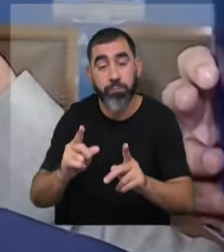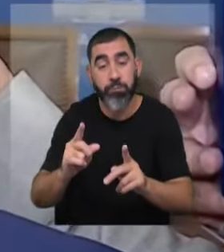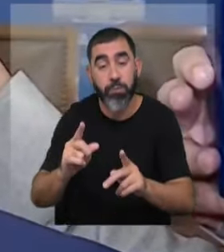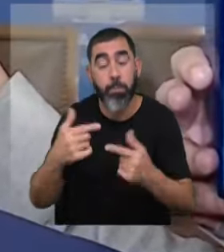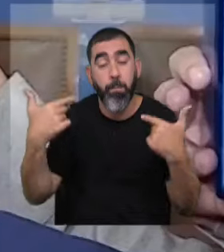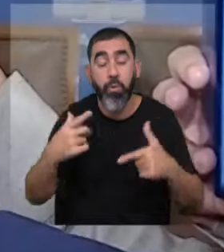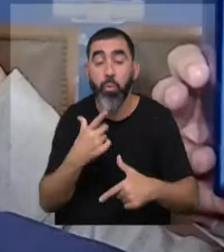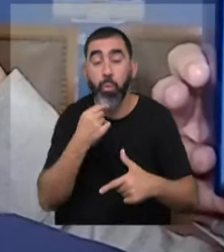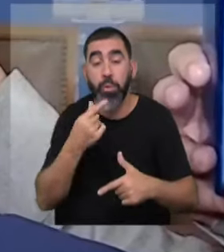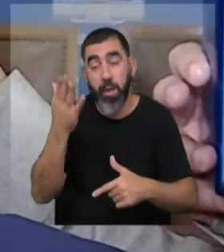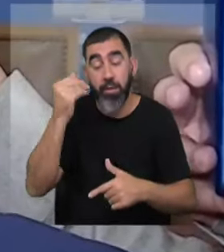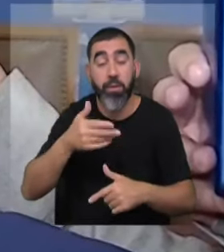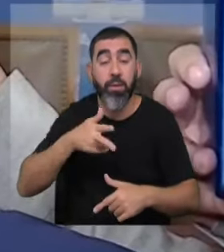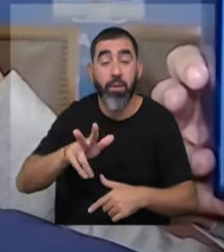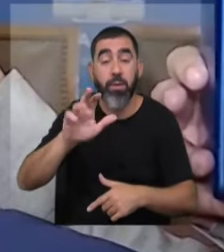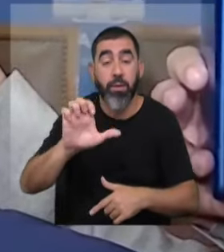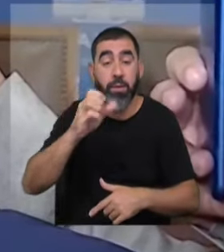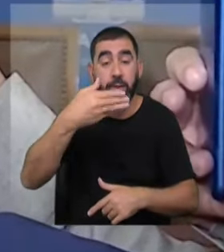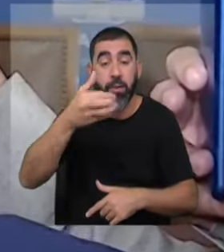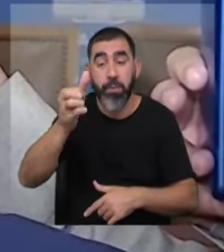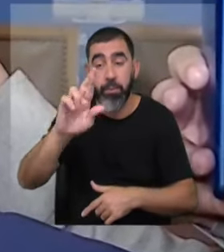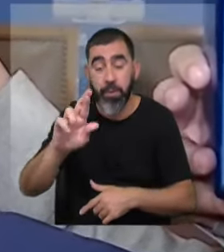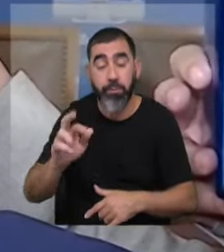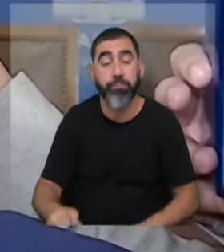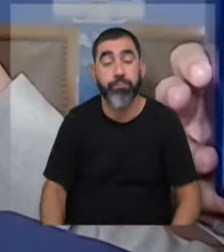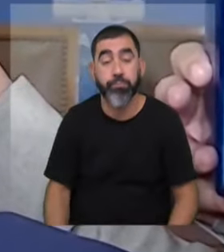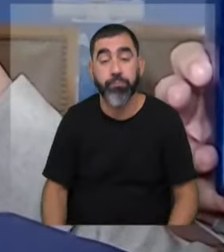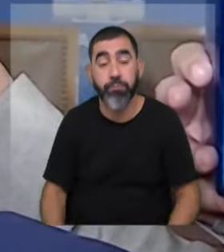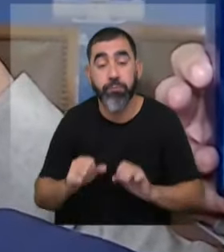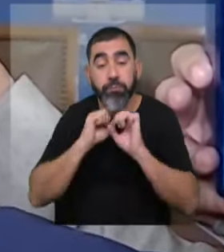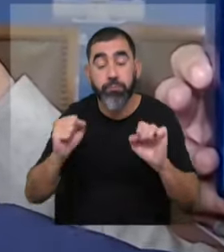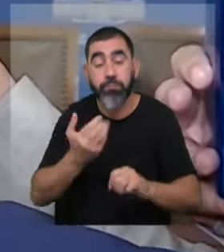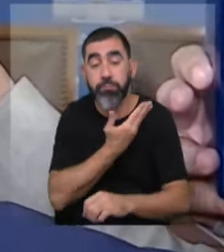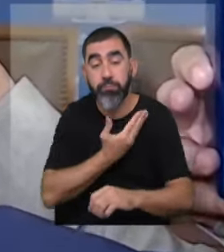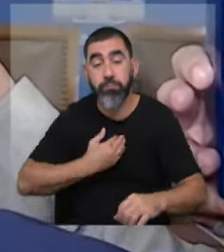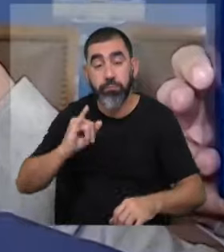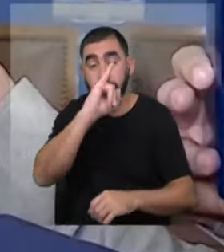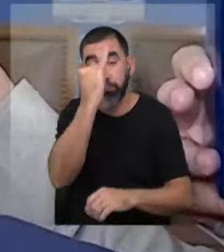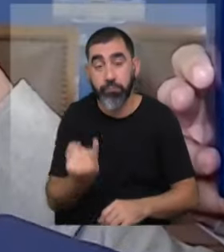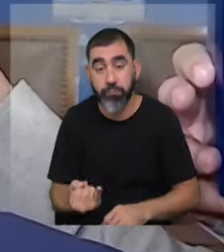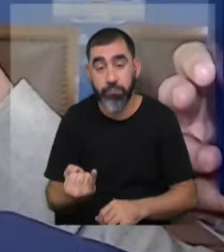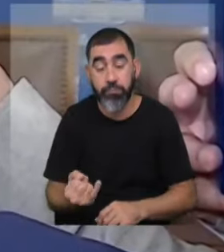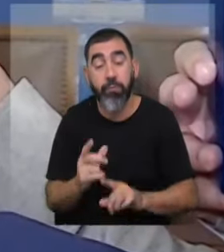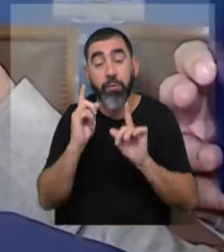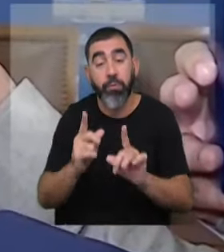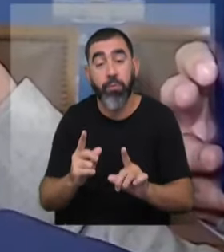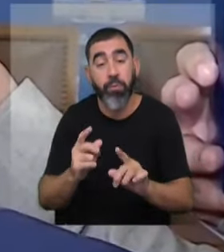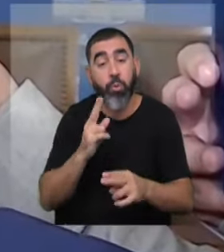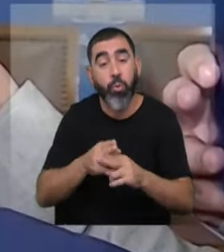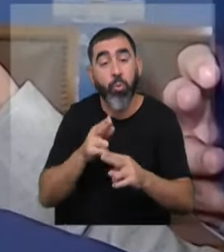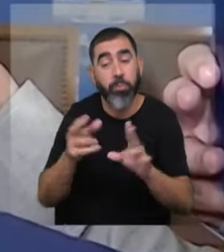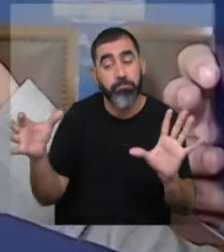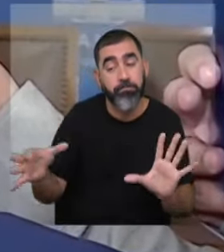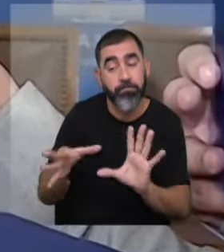señor ministro del Interior, que en ese momento era el actual senador Heber. Menciona el secretario de la Presidencia, Álvaro Delgado, y menciona la